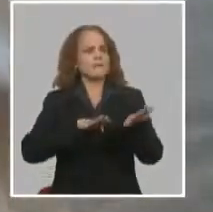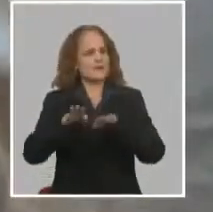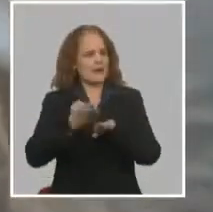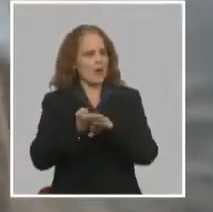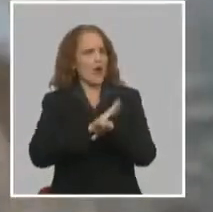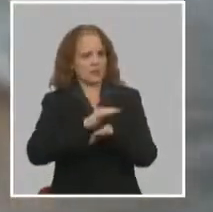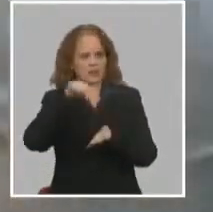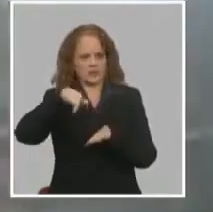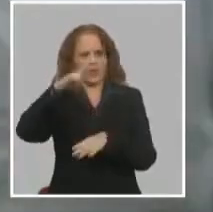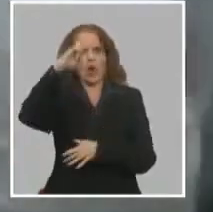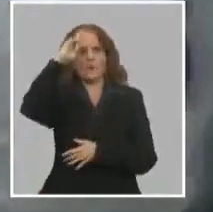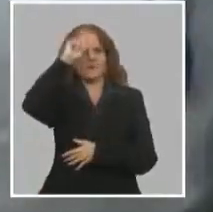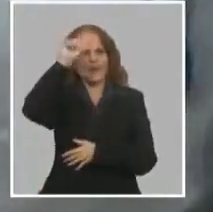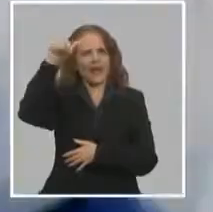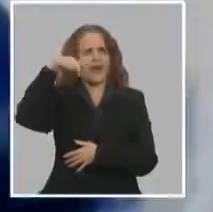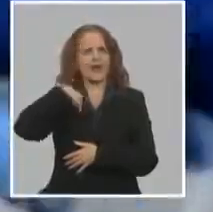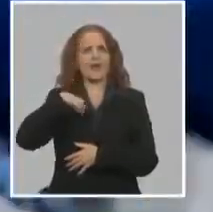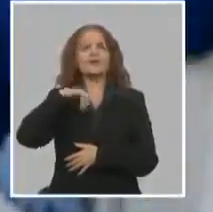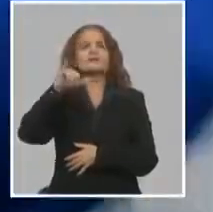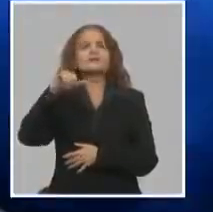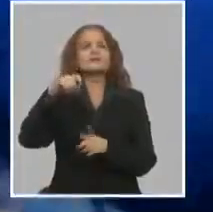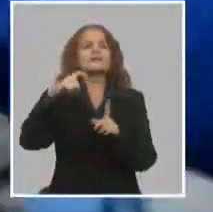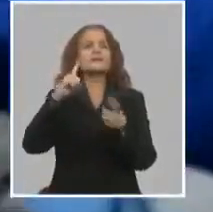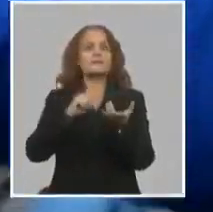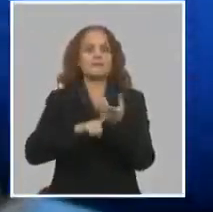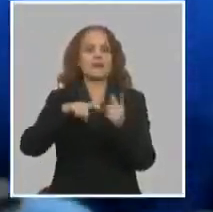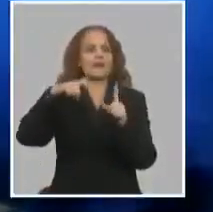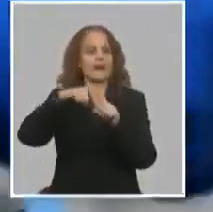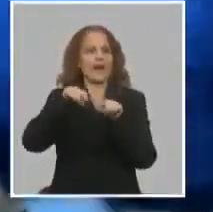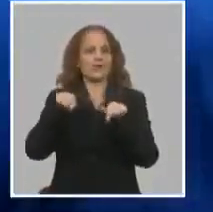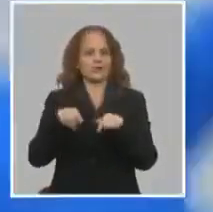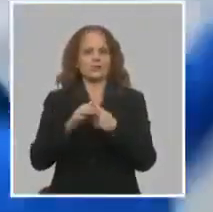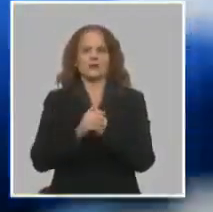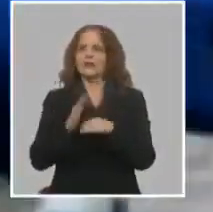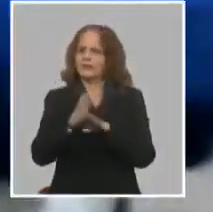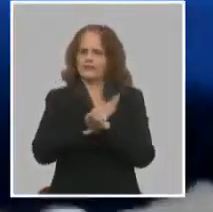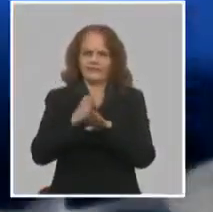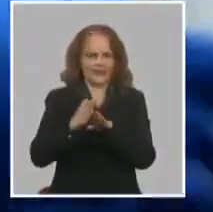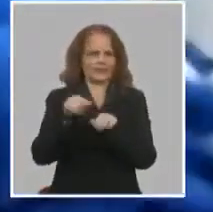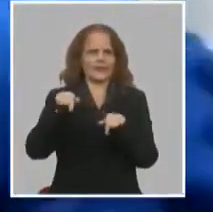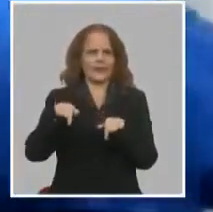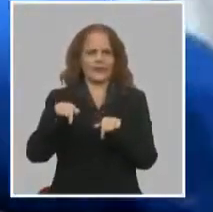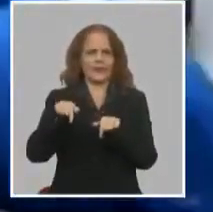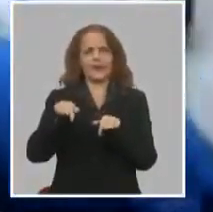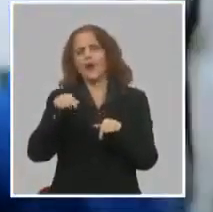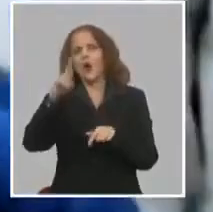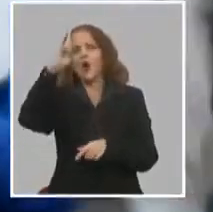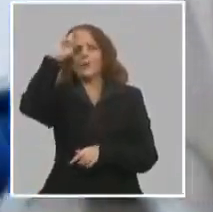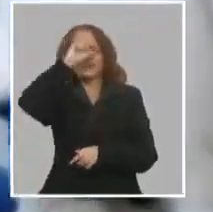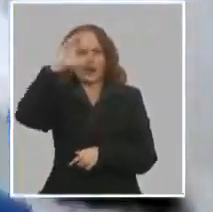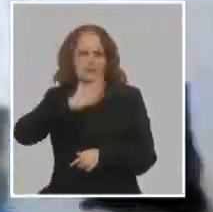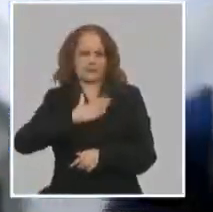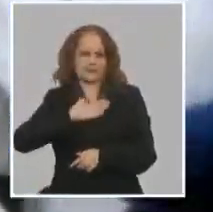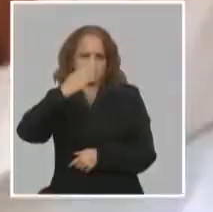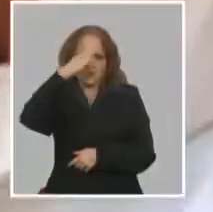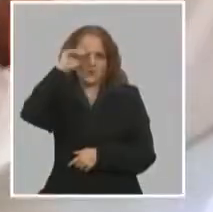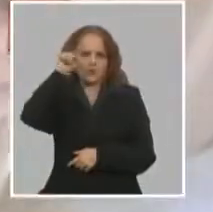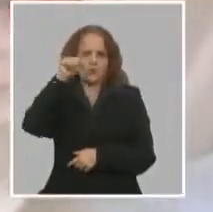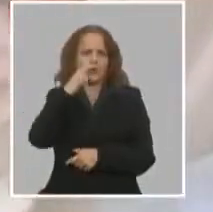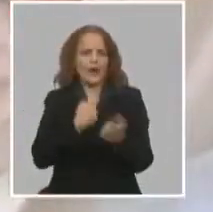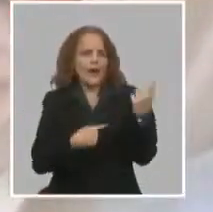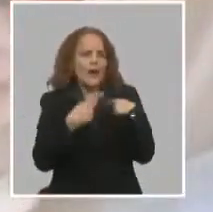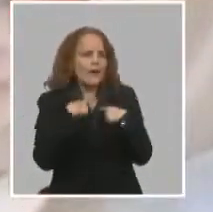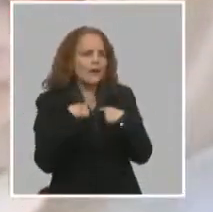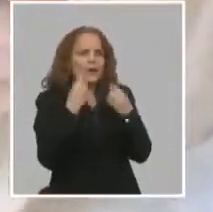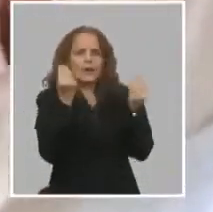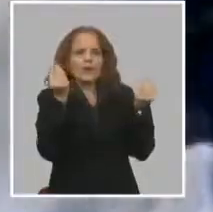la Unidad Central de Colaboración Médica, en el Hospital Amejeira, o sea, buscando experiencia y adquiriéndola también a la misma vez.